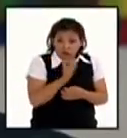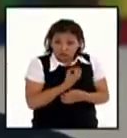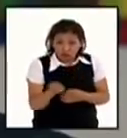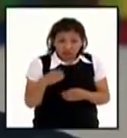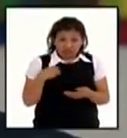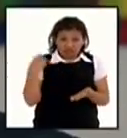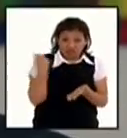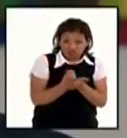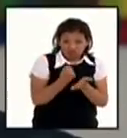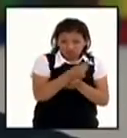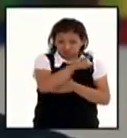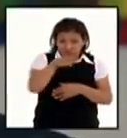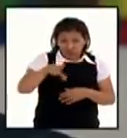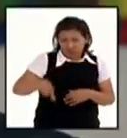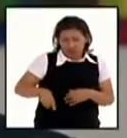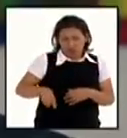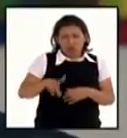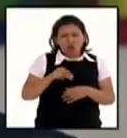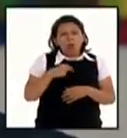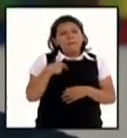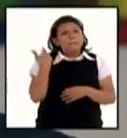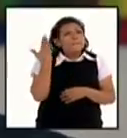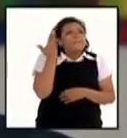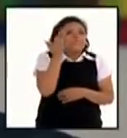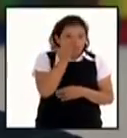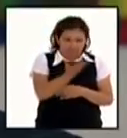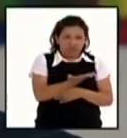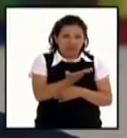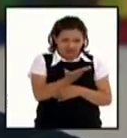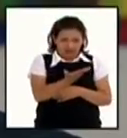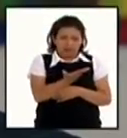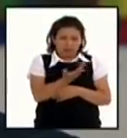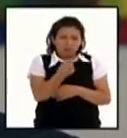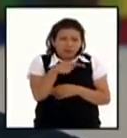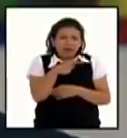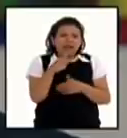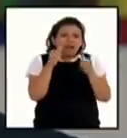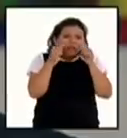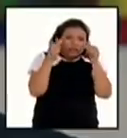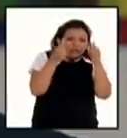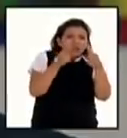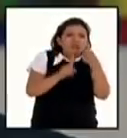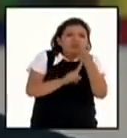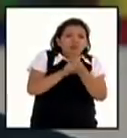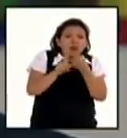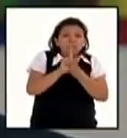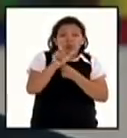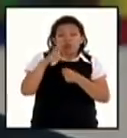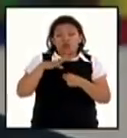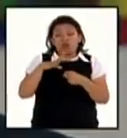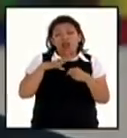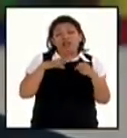locales que atiendan este caso y que vayamos entendiendo pues que esta diversidad religiosa no debe restringirse y no se le